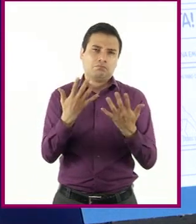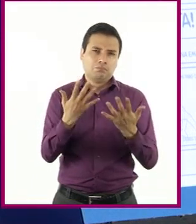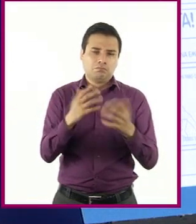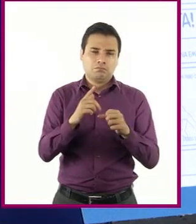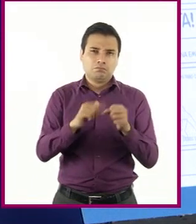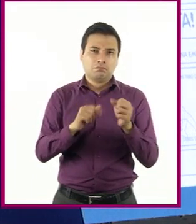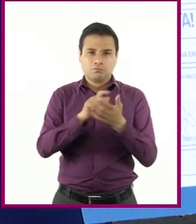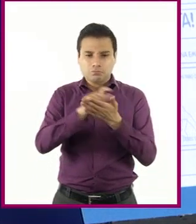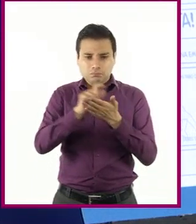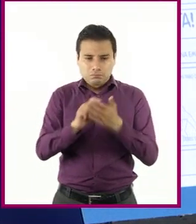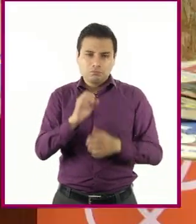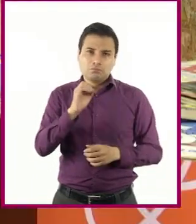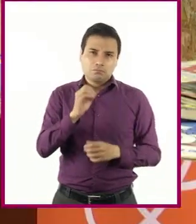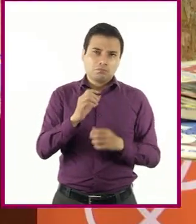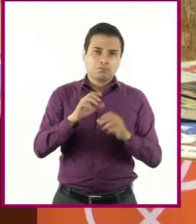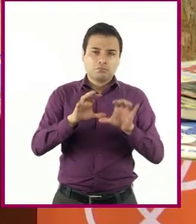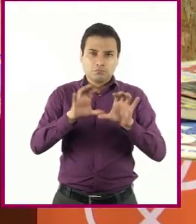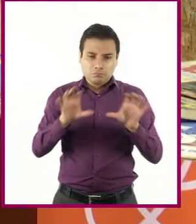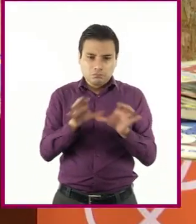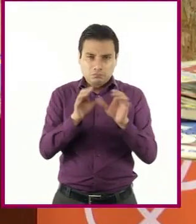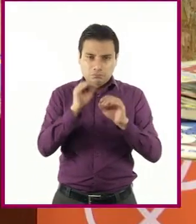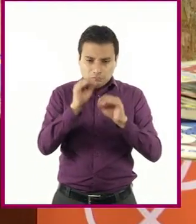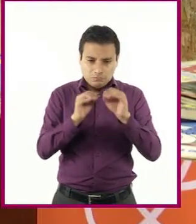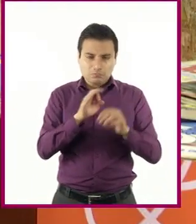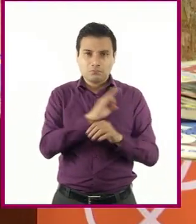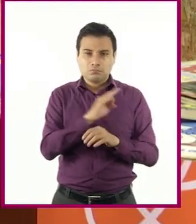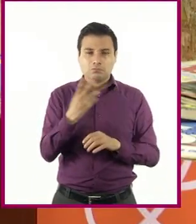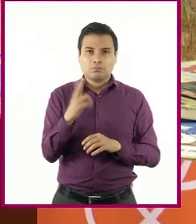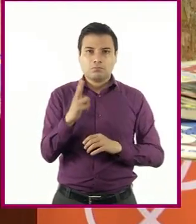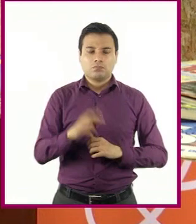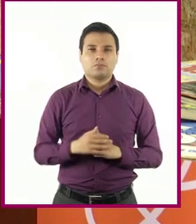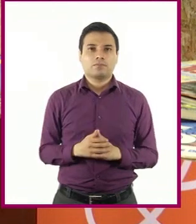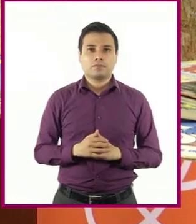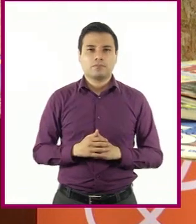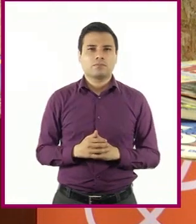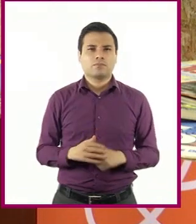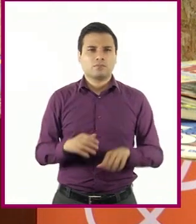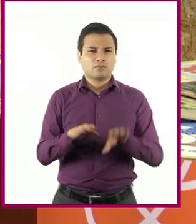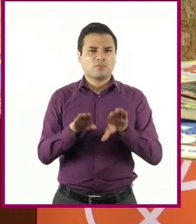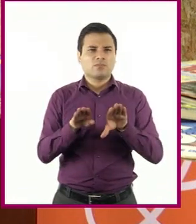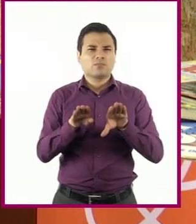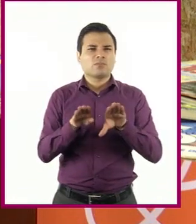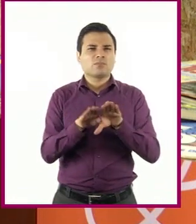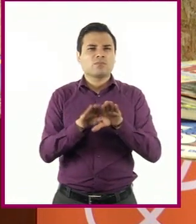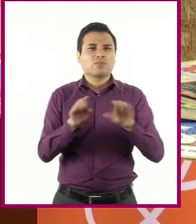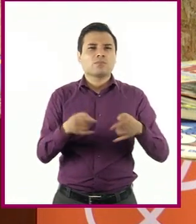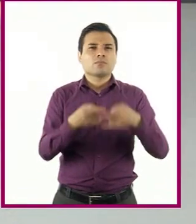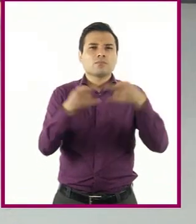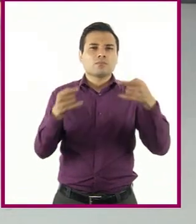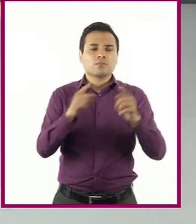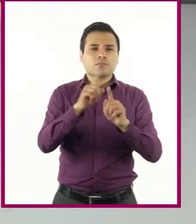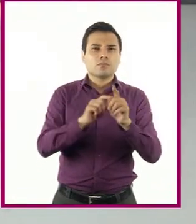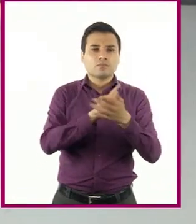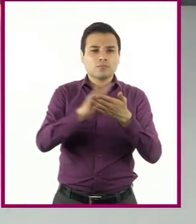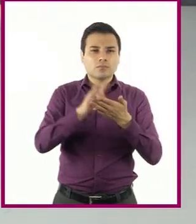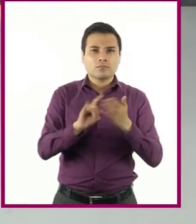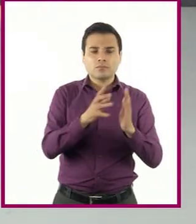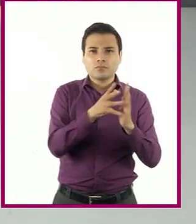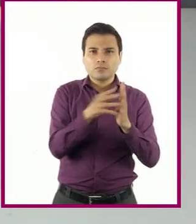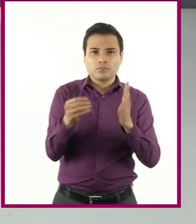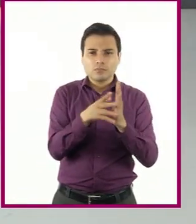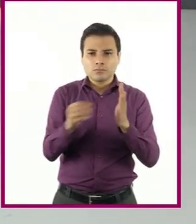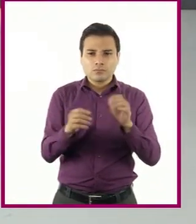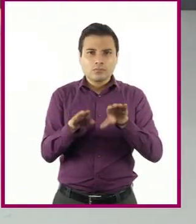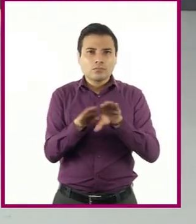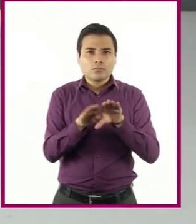y hacer diferentes versiones. David, ¿cómo se reproduce una historieta? Las historietas profesionales